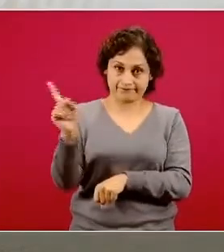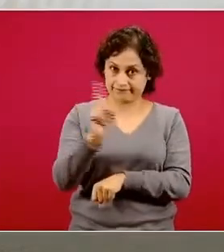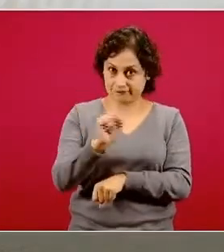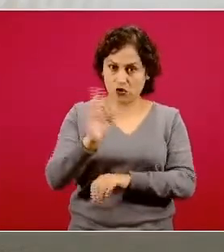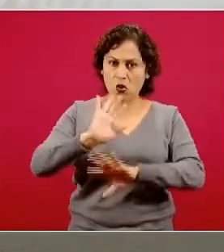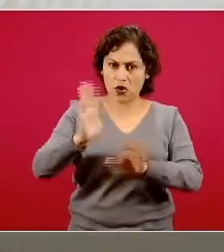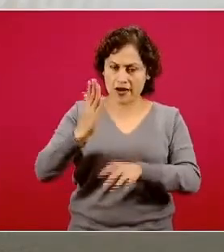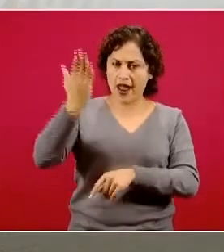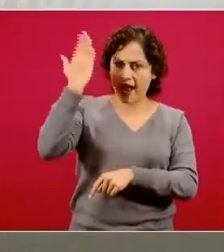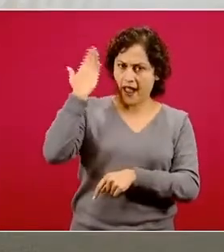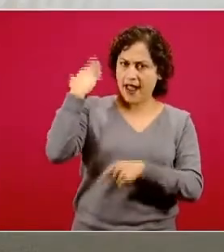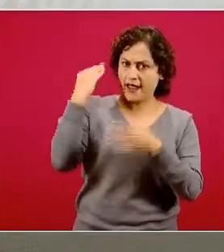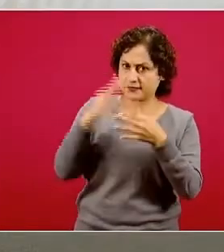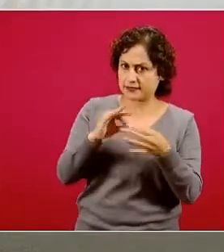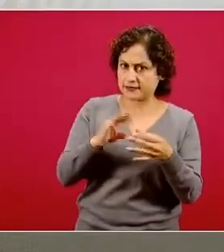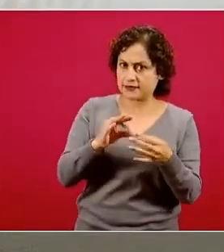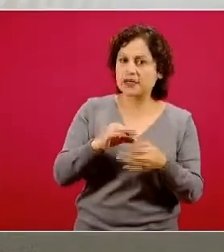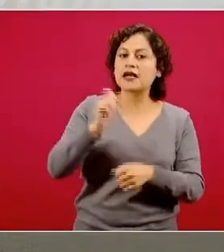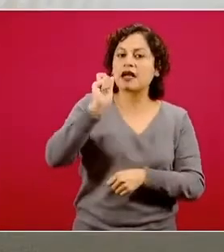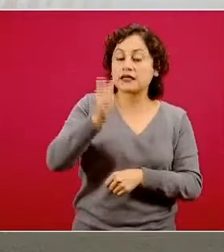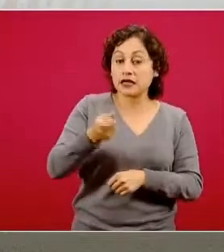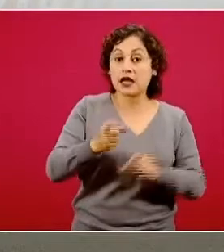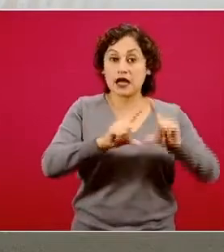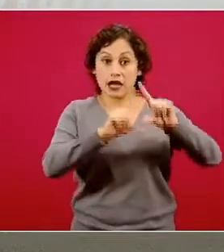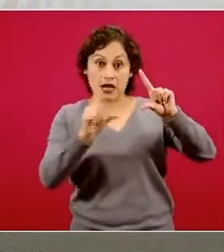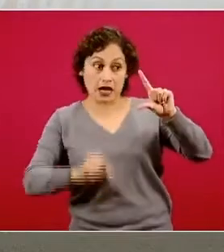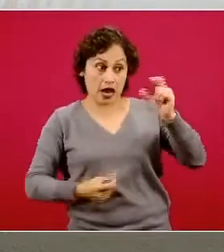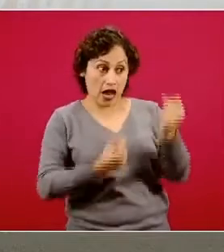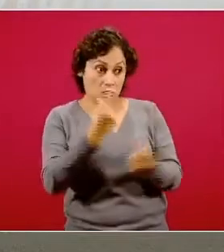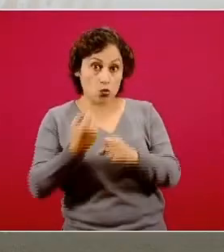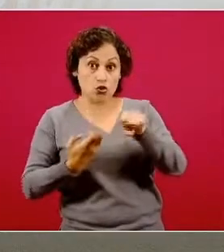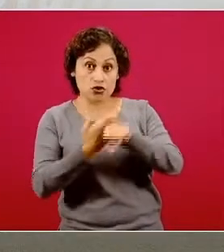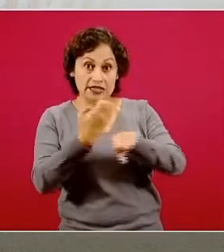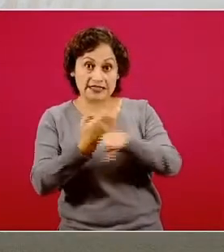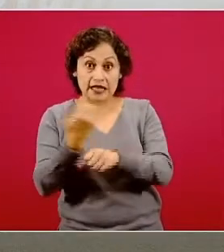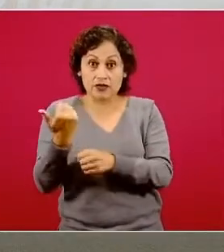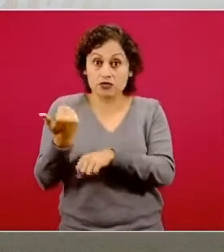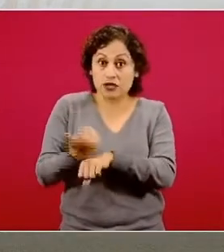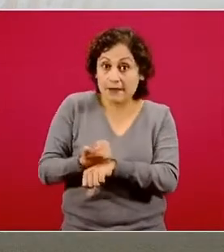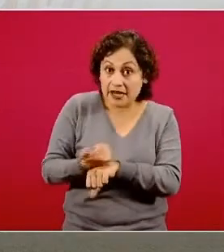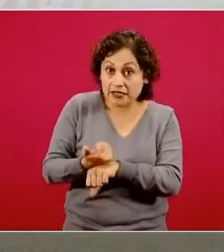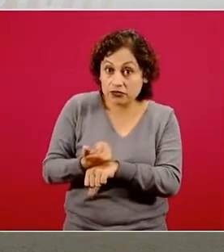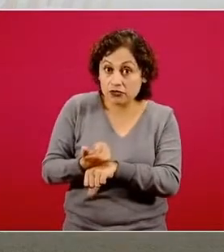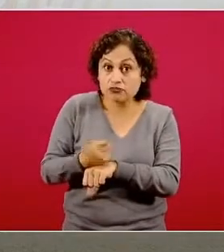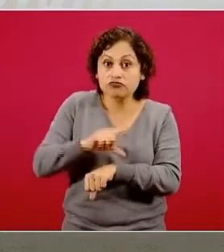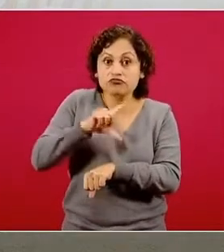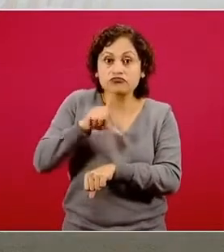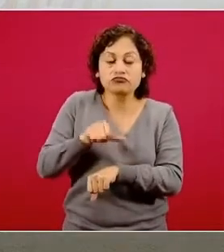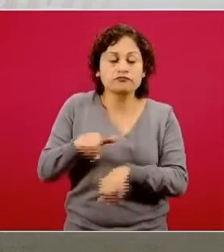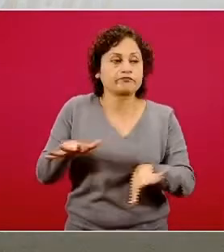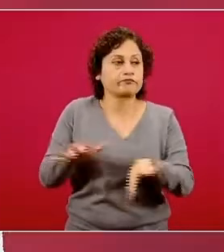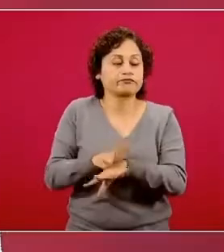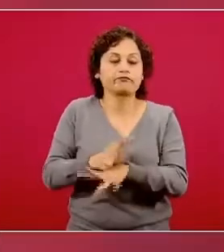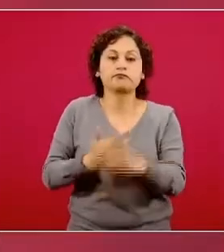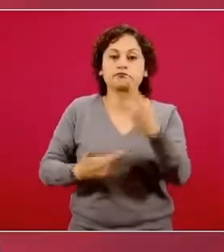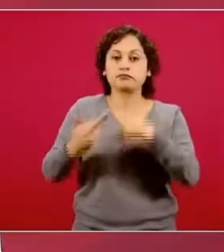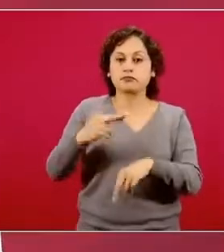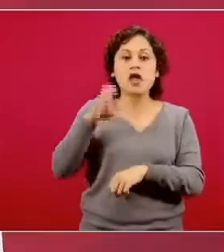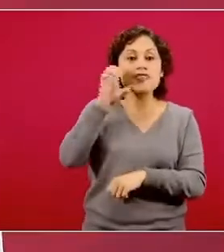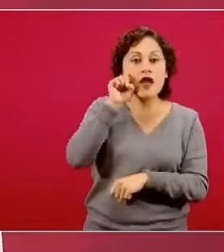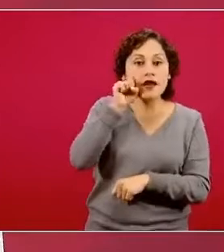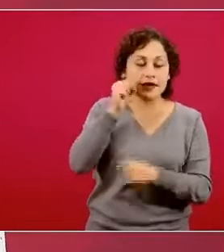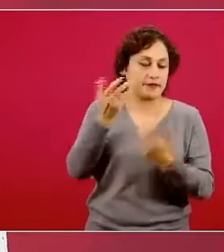vimos anteriormente, hubo estados que estuvieron en amarillo y regresaron a naranja. Entonces, en realidad, sí lo